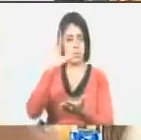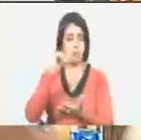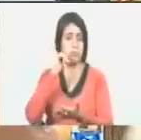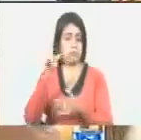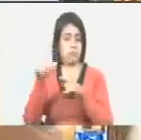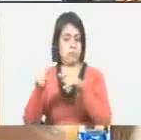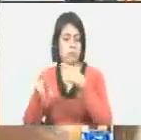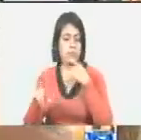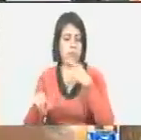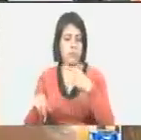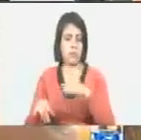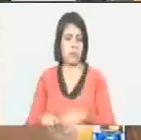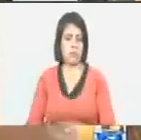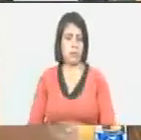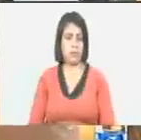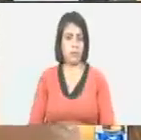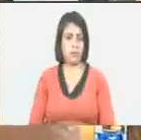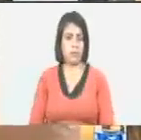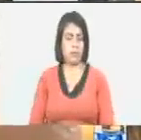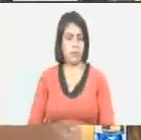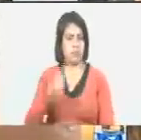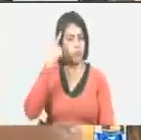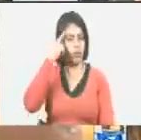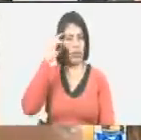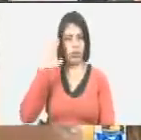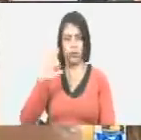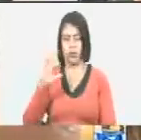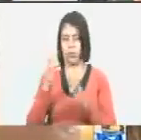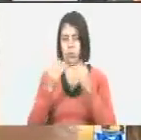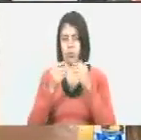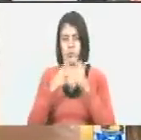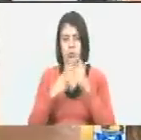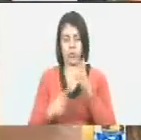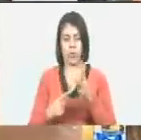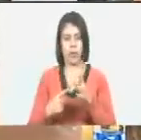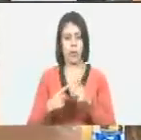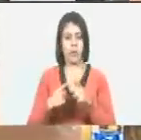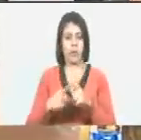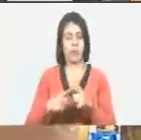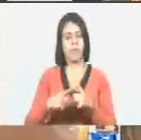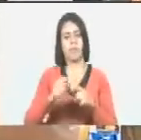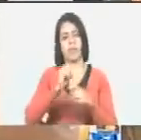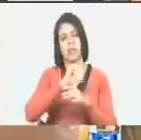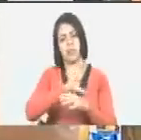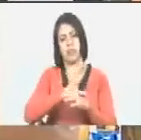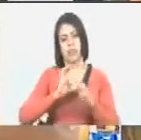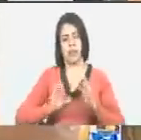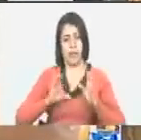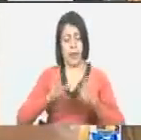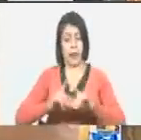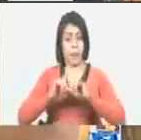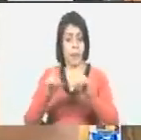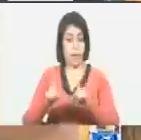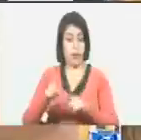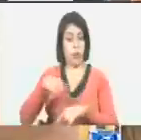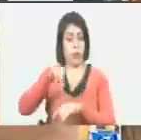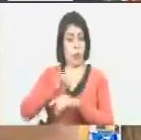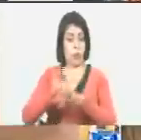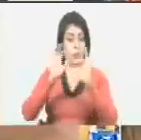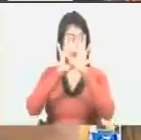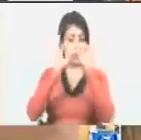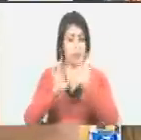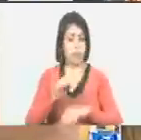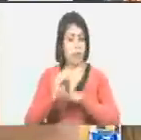denunciarme. Yo no sé mucho de mitología judeocristiana, pero entiendo que la única manera